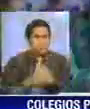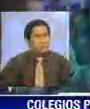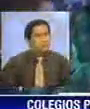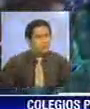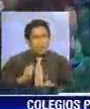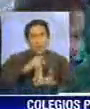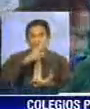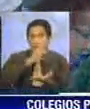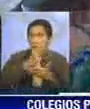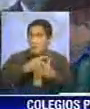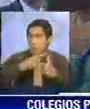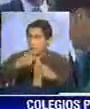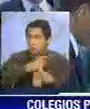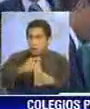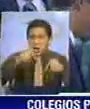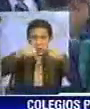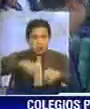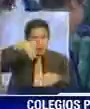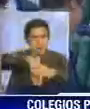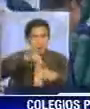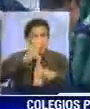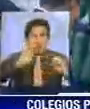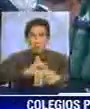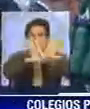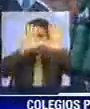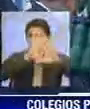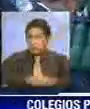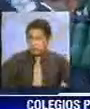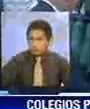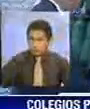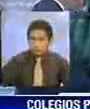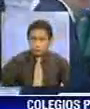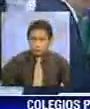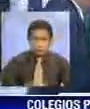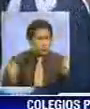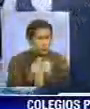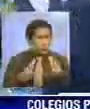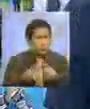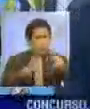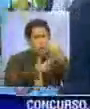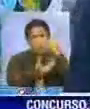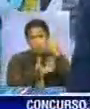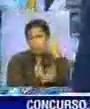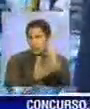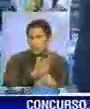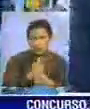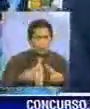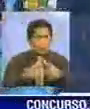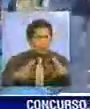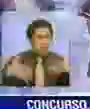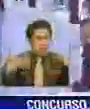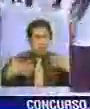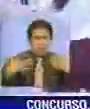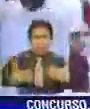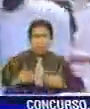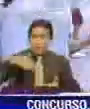Así es, y desde muy temprano están aquí, antes de las 6 de la mañana, 5 de la mañana, con mucha energía, con esa alegría propia